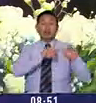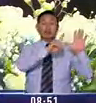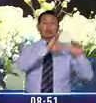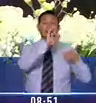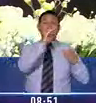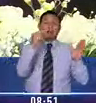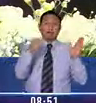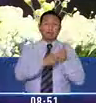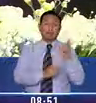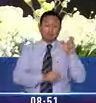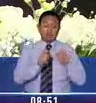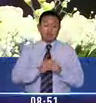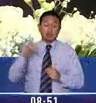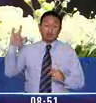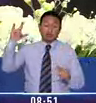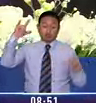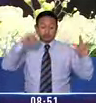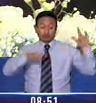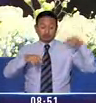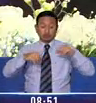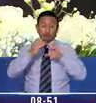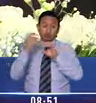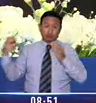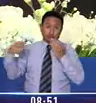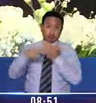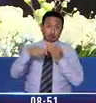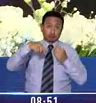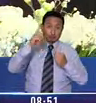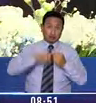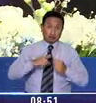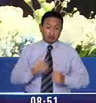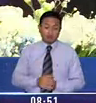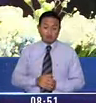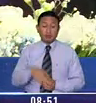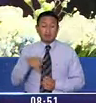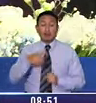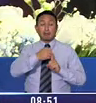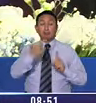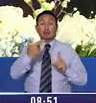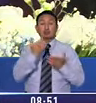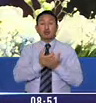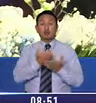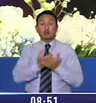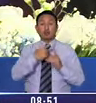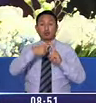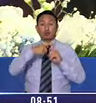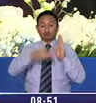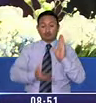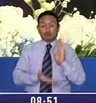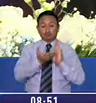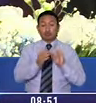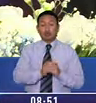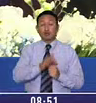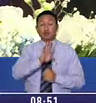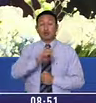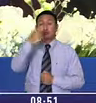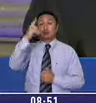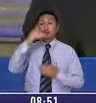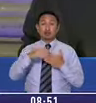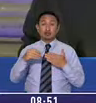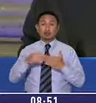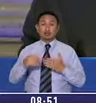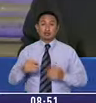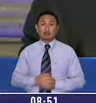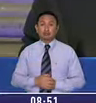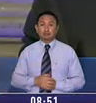través de aeropuertos y terminales a nuestra ciudad. Y esto implica un impacto económico para nuestra ciudad de más de 4 millones de dólares. La ceremonia